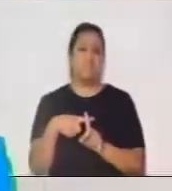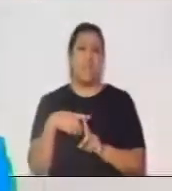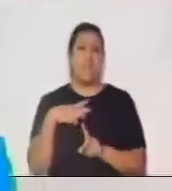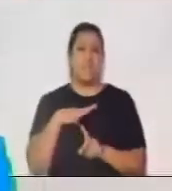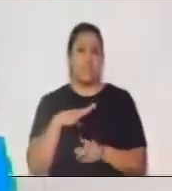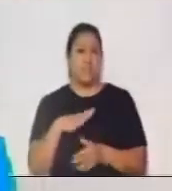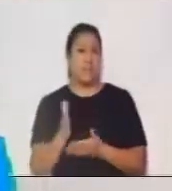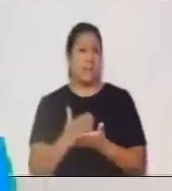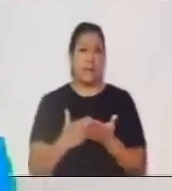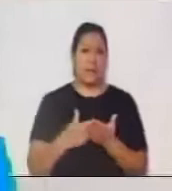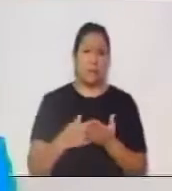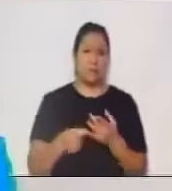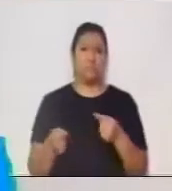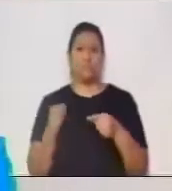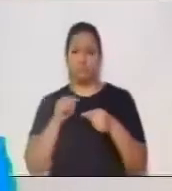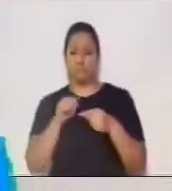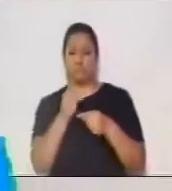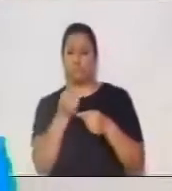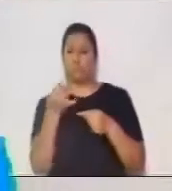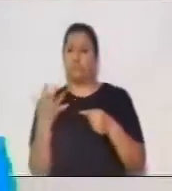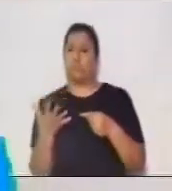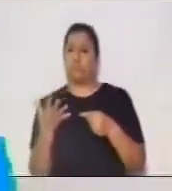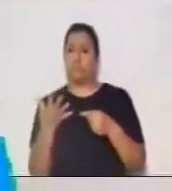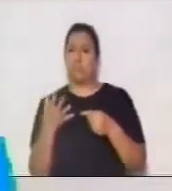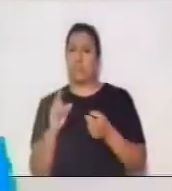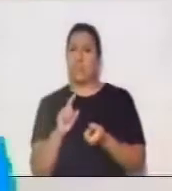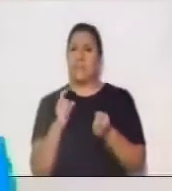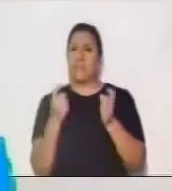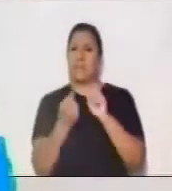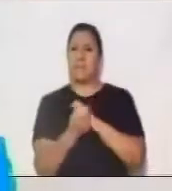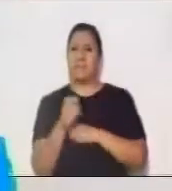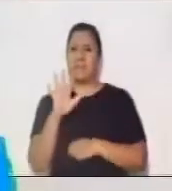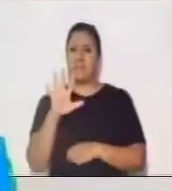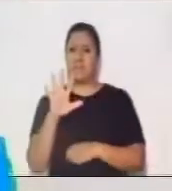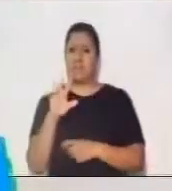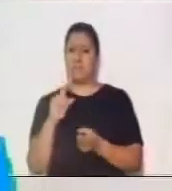Mira, vato. Estar aquí donde yo estoy es bacaneo.